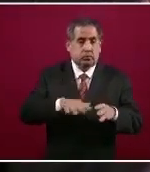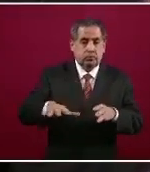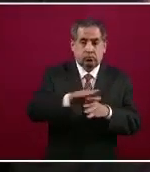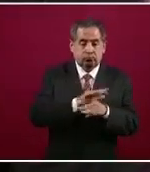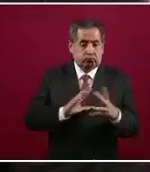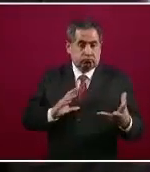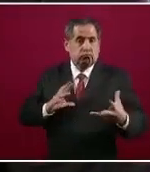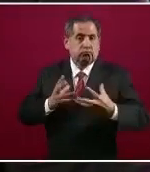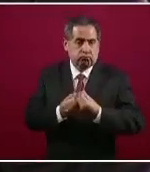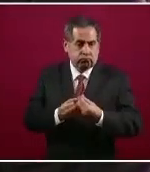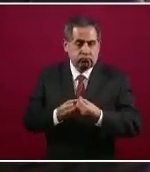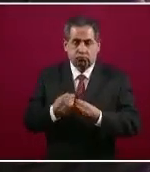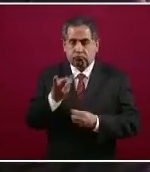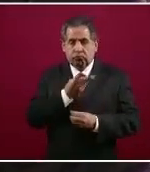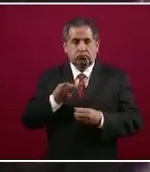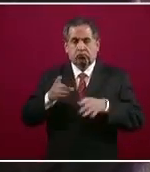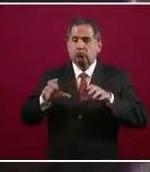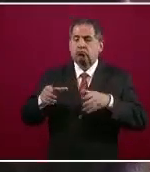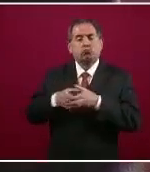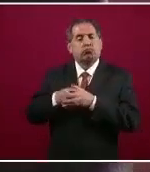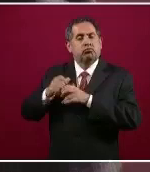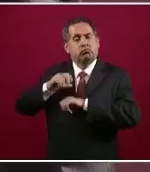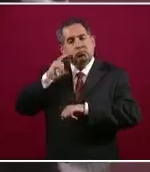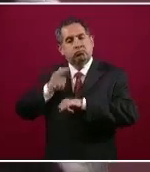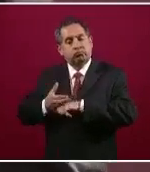como lo ha dicho la doctora Blanca,